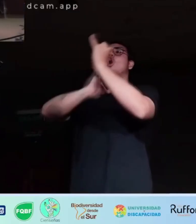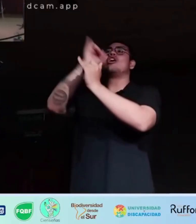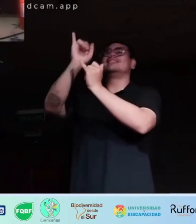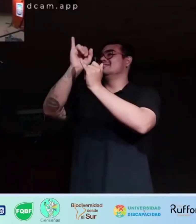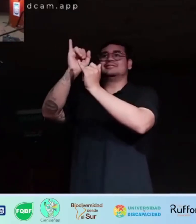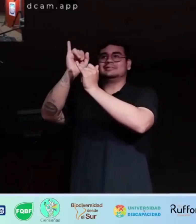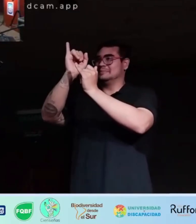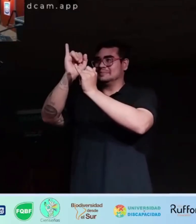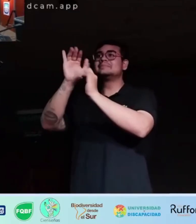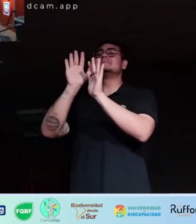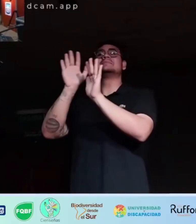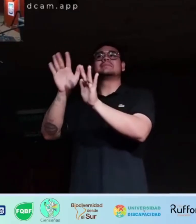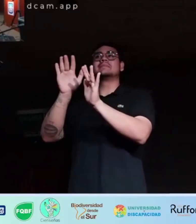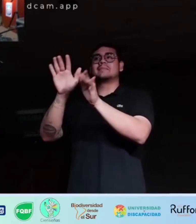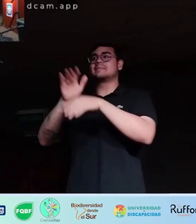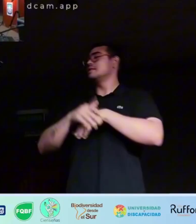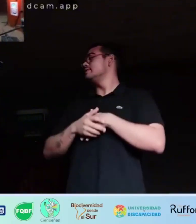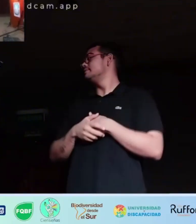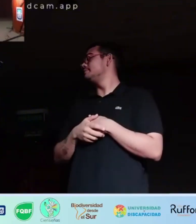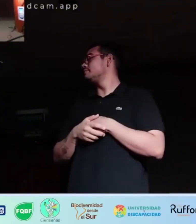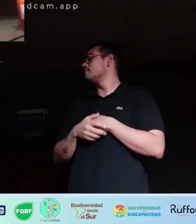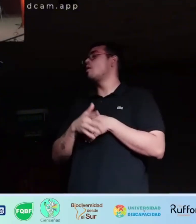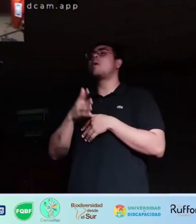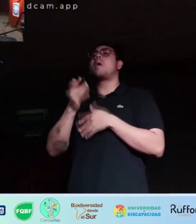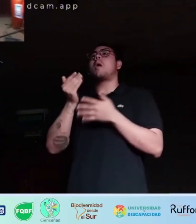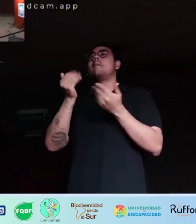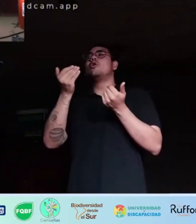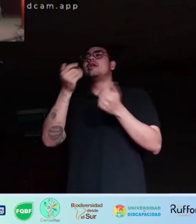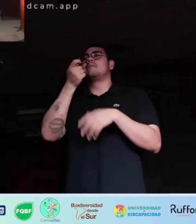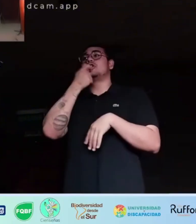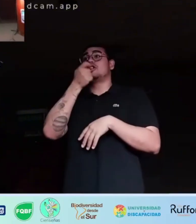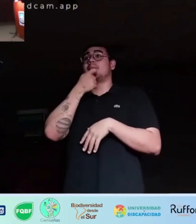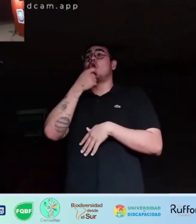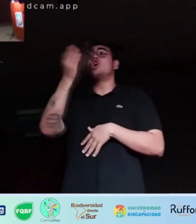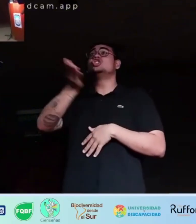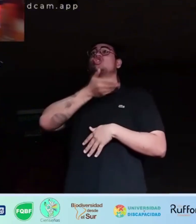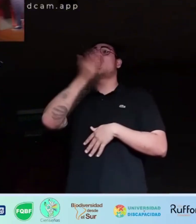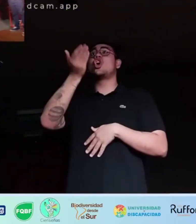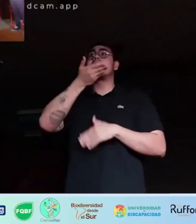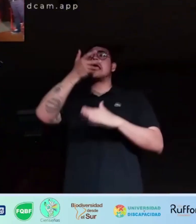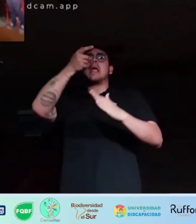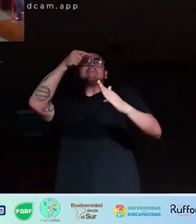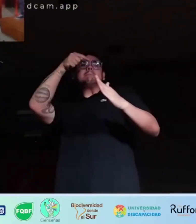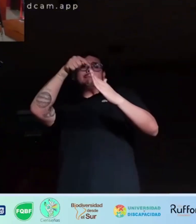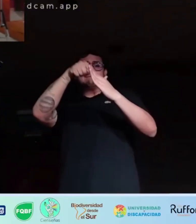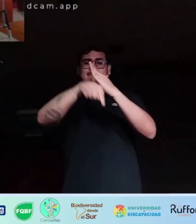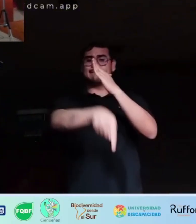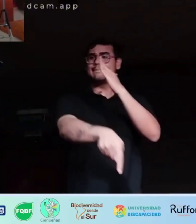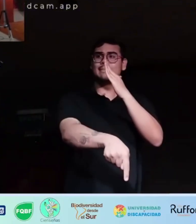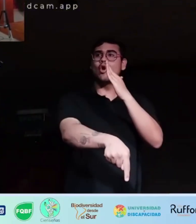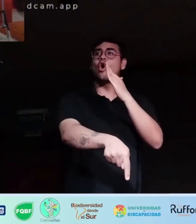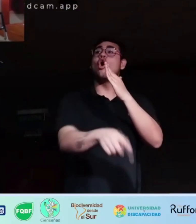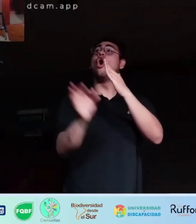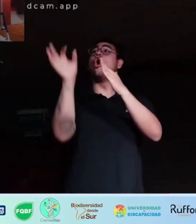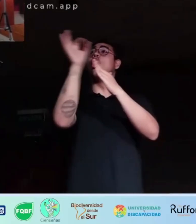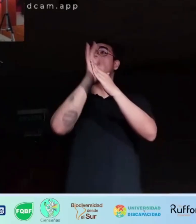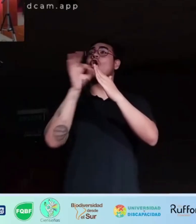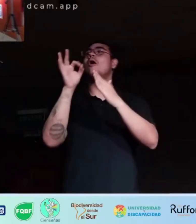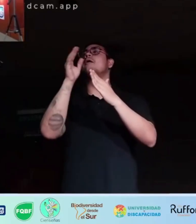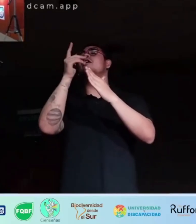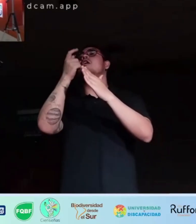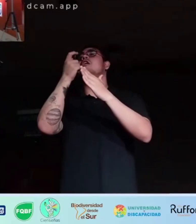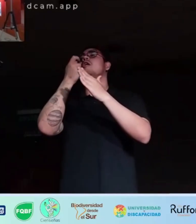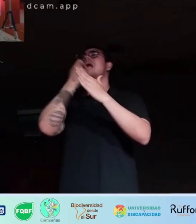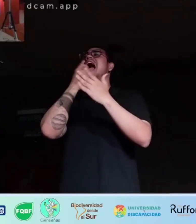Creo que uno puede buscar un término medio según el concepto. Es decir, que los chicos usen la misma palabra fuerza que en